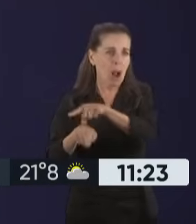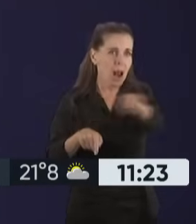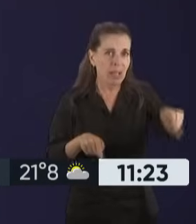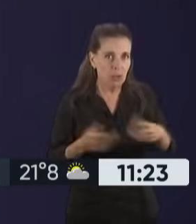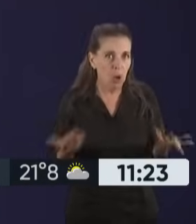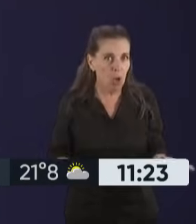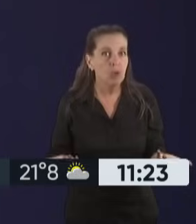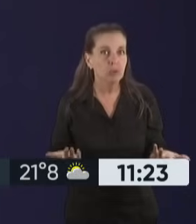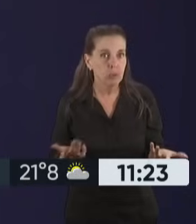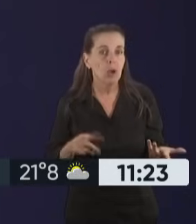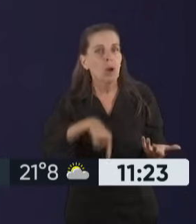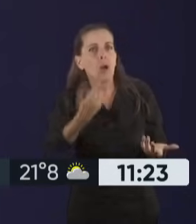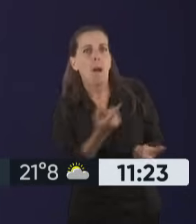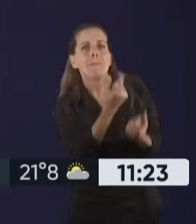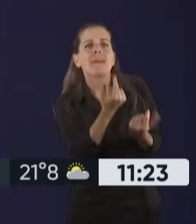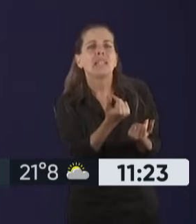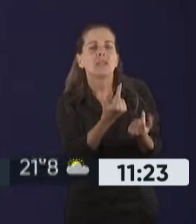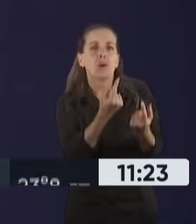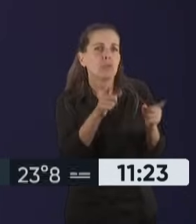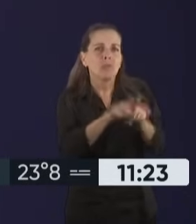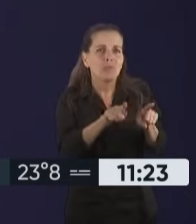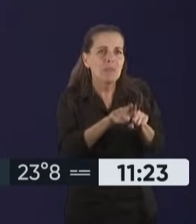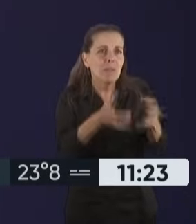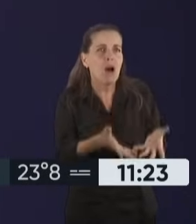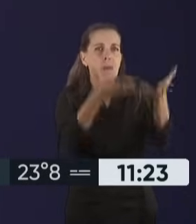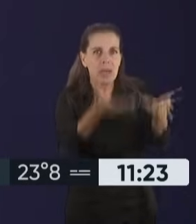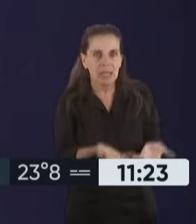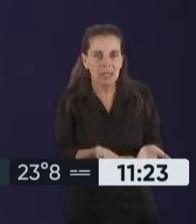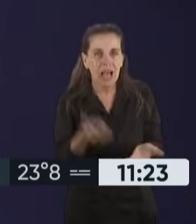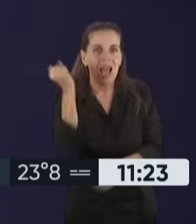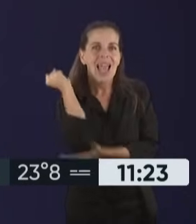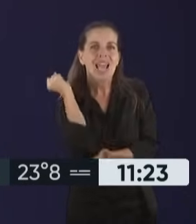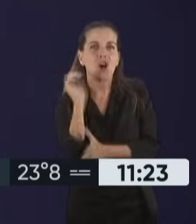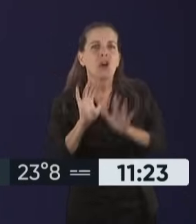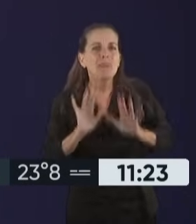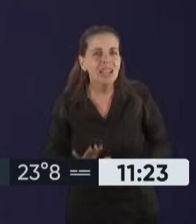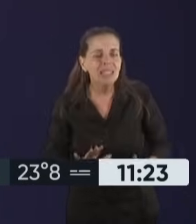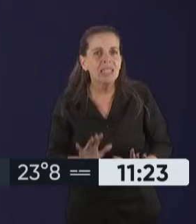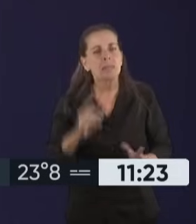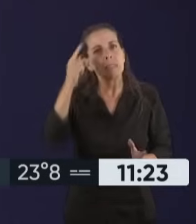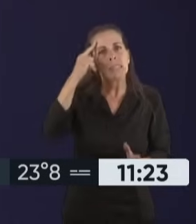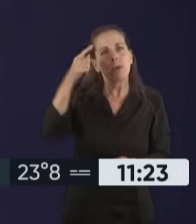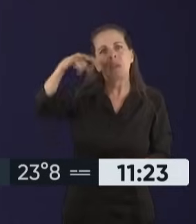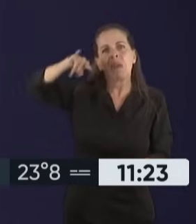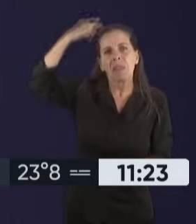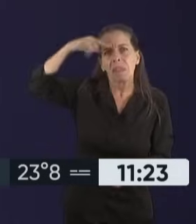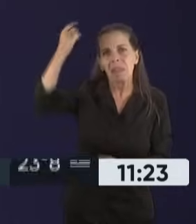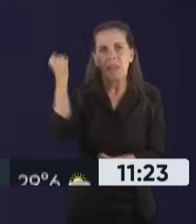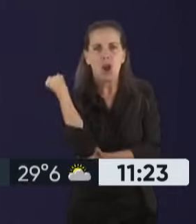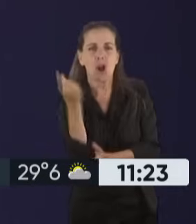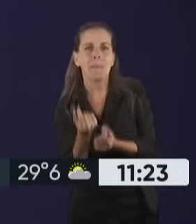Y pasa con el resto de los precios de la economía. Digo, en la economía vos no podés vivir en una mentira. Porque de hecho